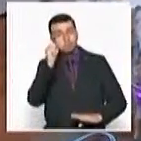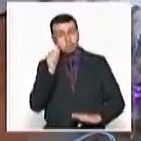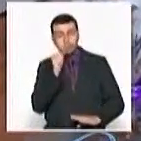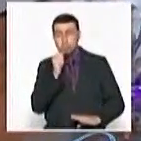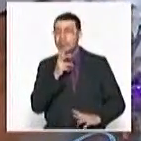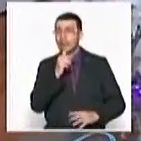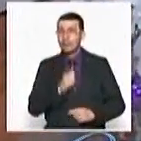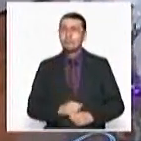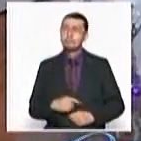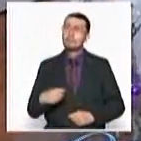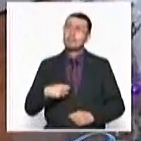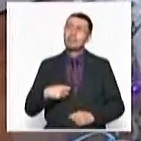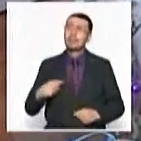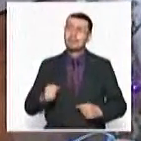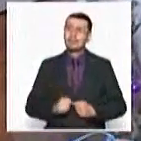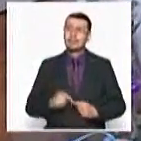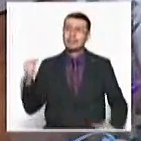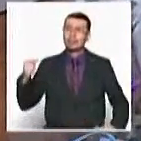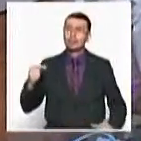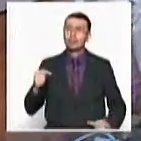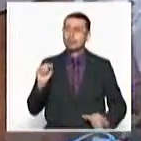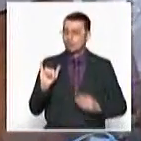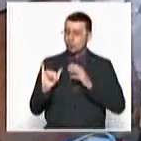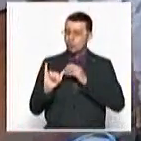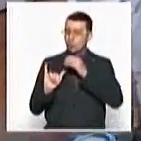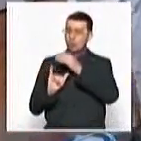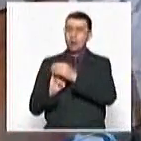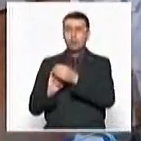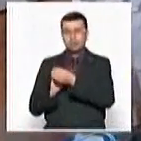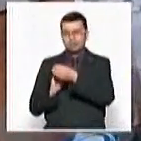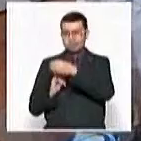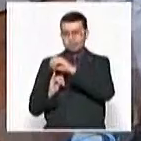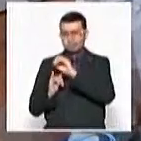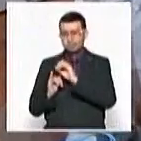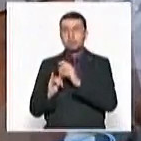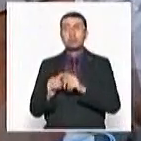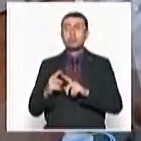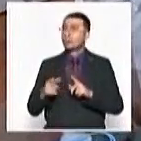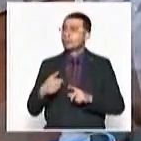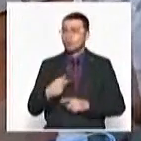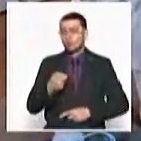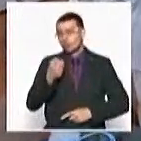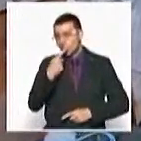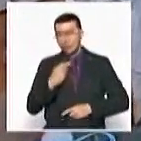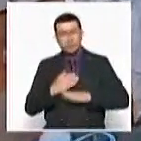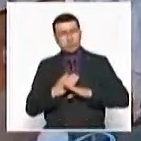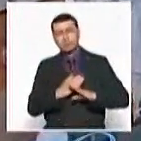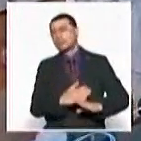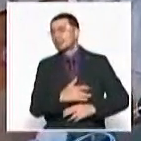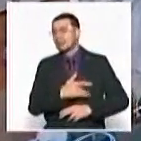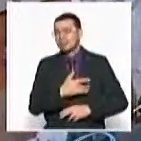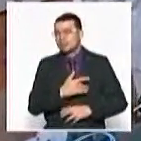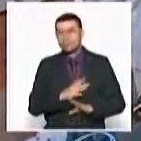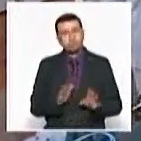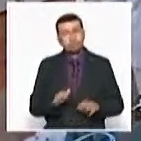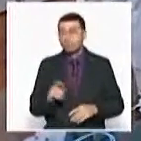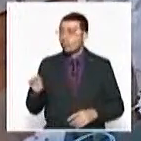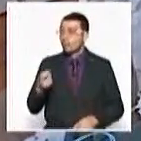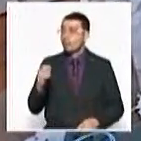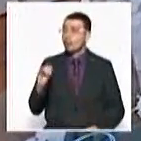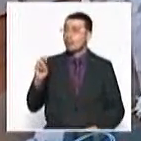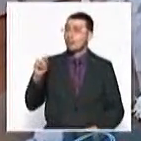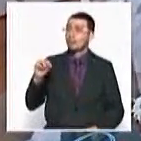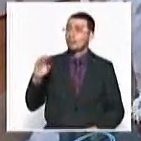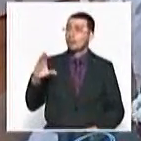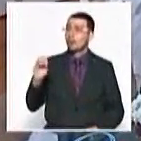de ovario poliquístico, pero no aguanto los síntomas de tomar las pastas anticonceptivas. Compré el ginkón, ¿qué remedio